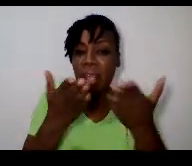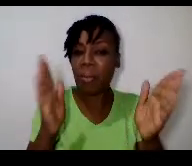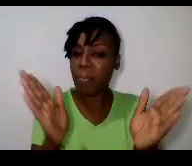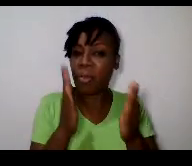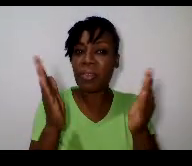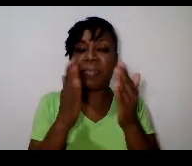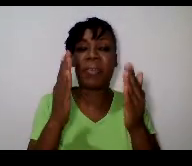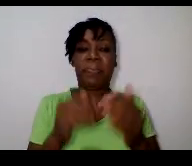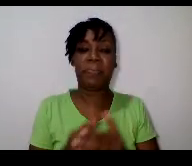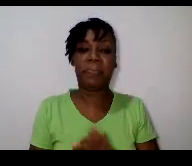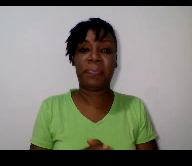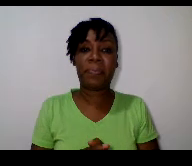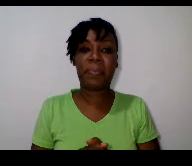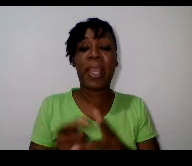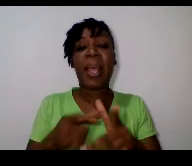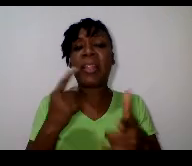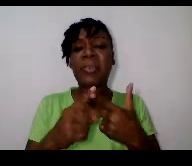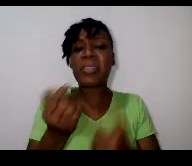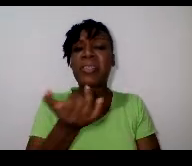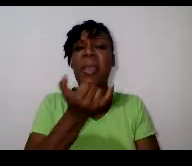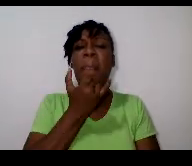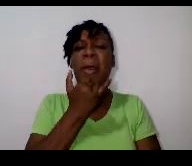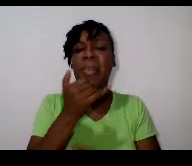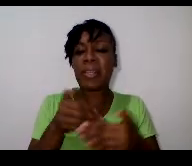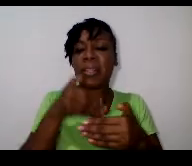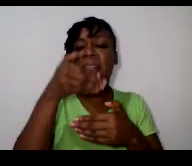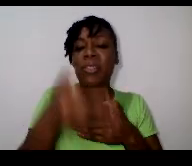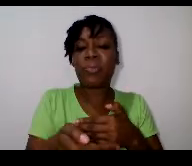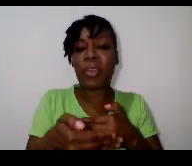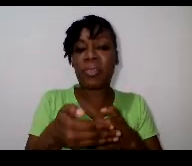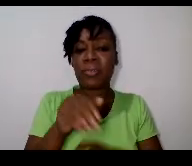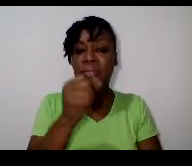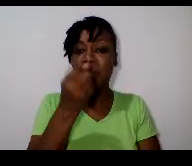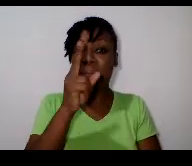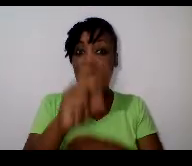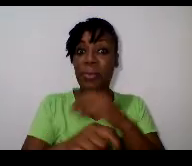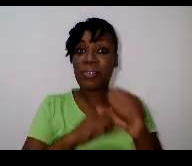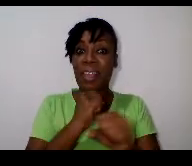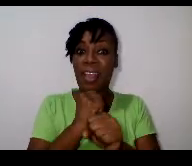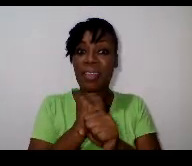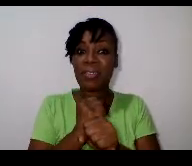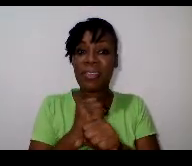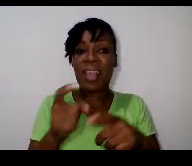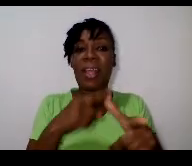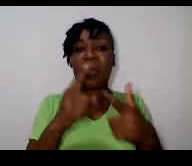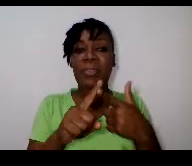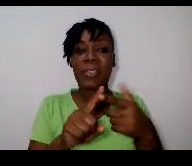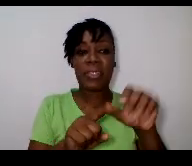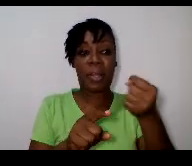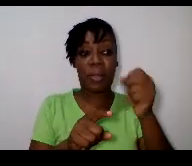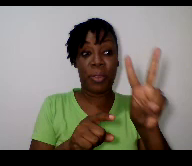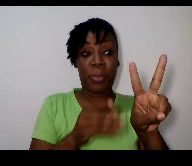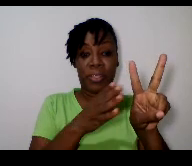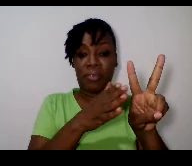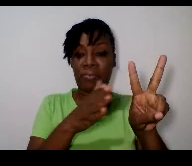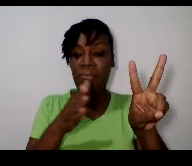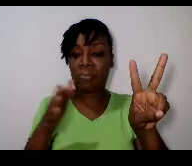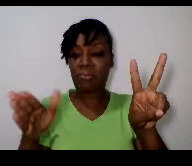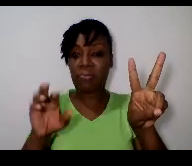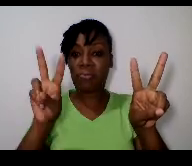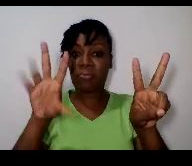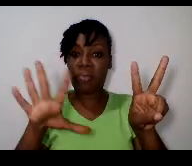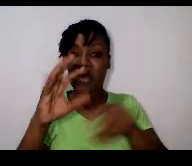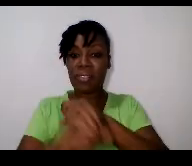motivaciones. Y entonces, ¿qué pasa después de los 12 años? Bueno, interesantemente, desde los 12 a los 25 años continúa